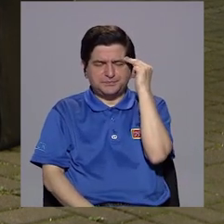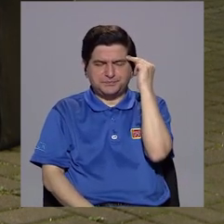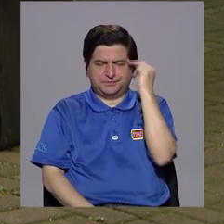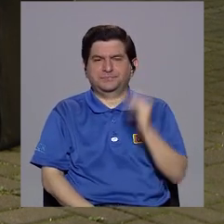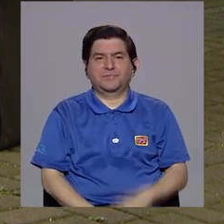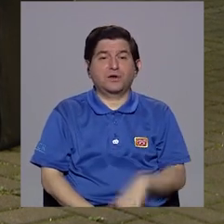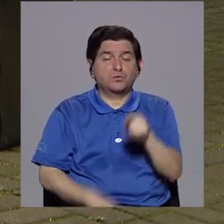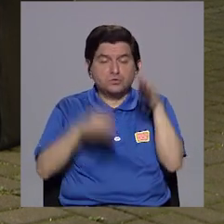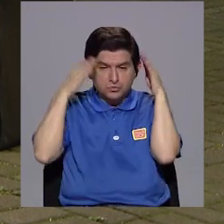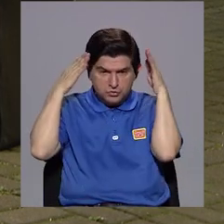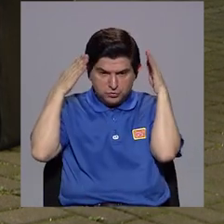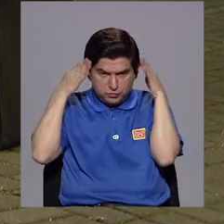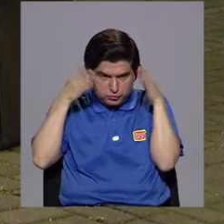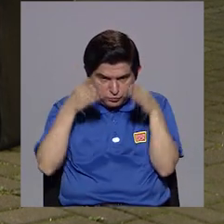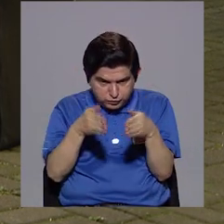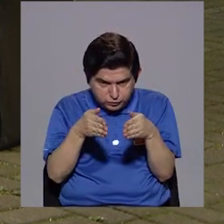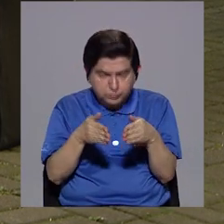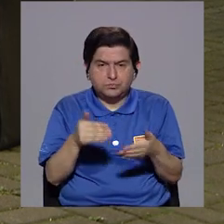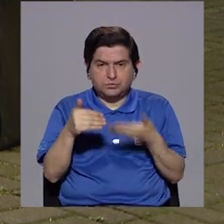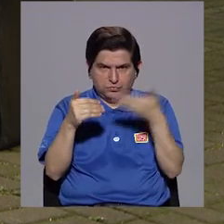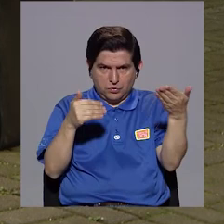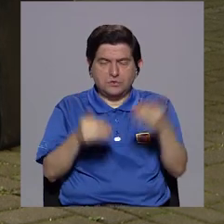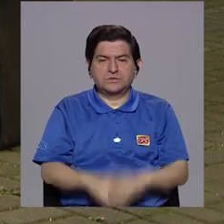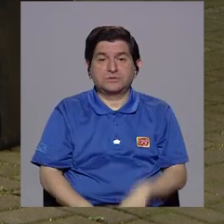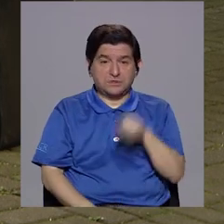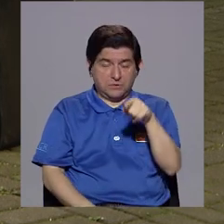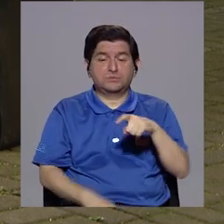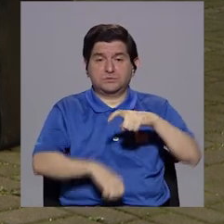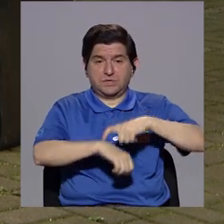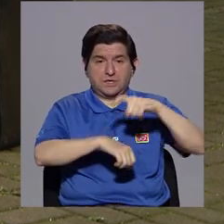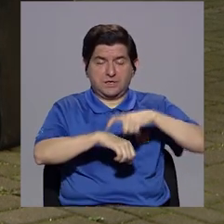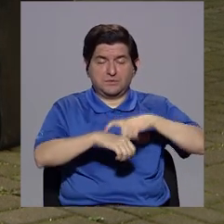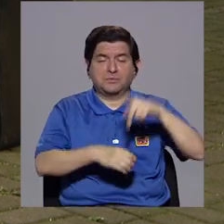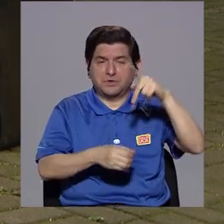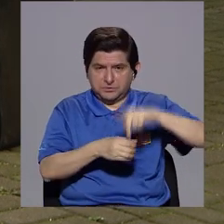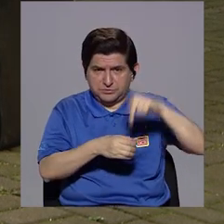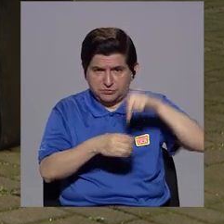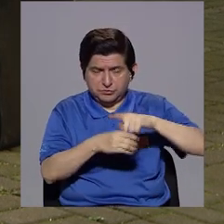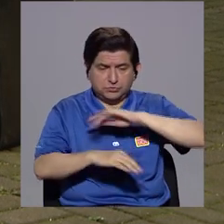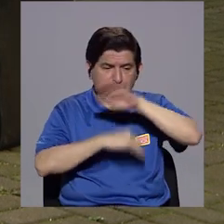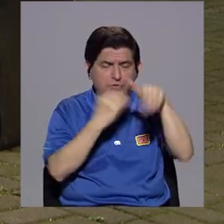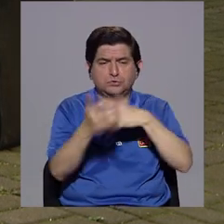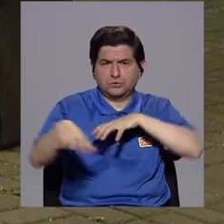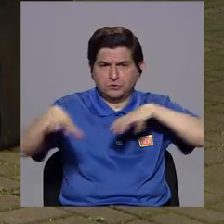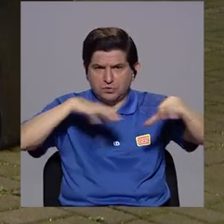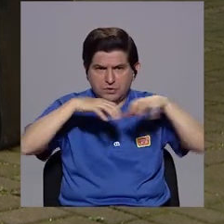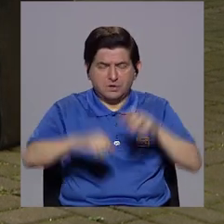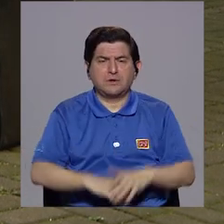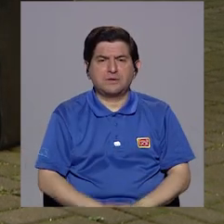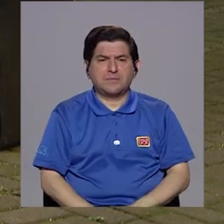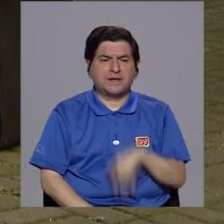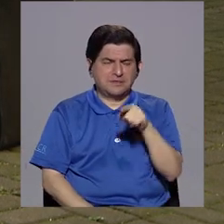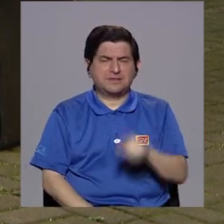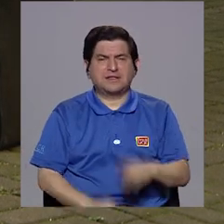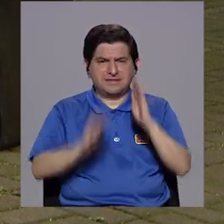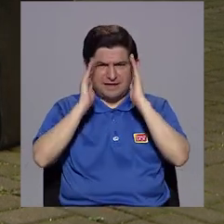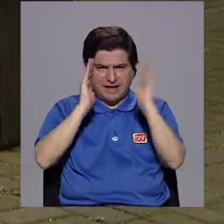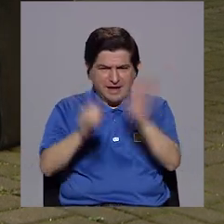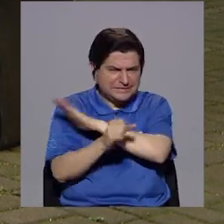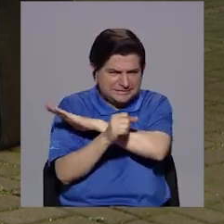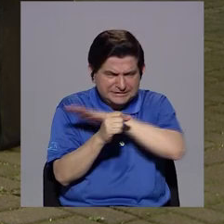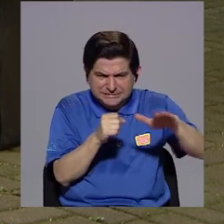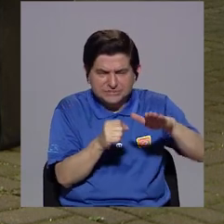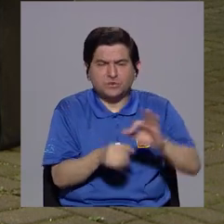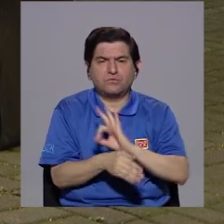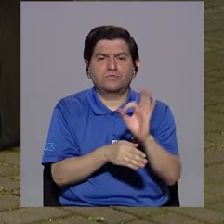meditativo, ¿verdad? En donde te concentras en una sola cosa, donde estás presente en ese momento, todo este movimiento del mindfulness, de la atención